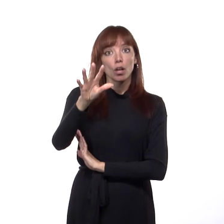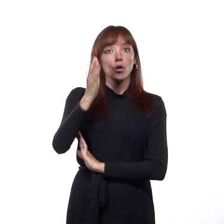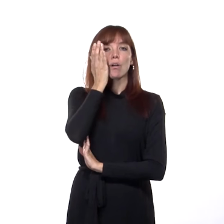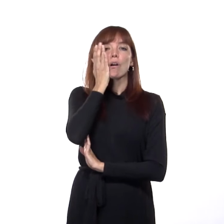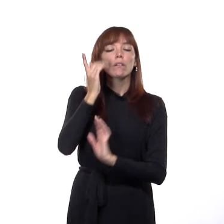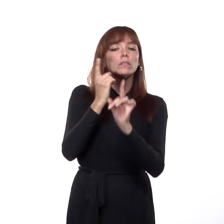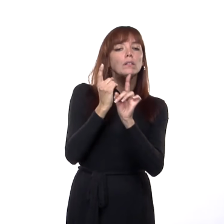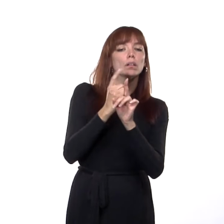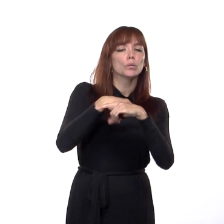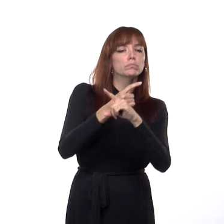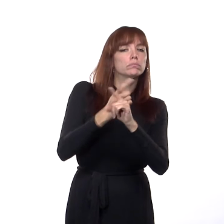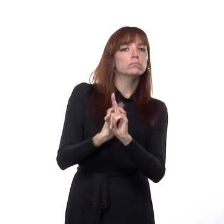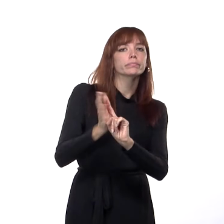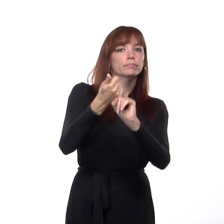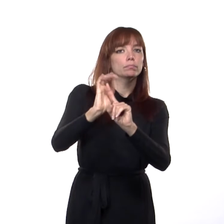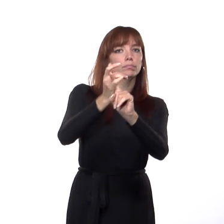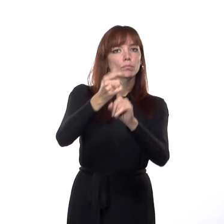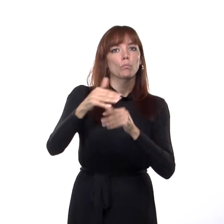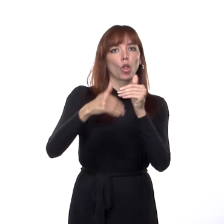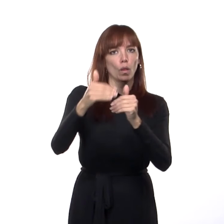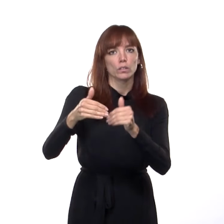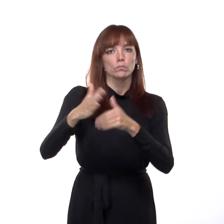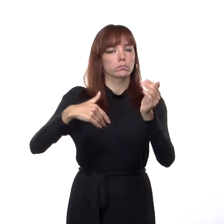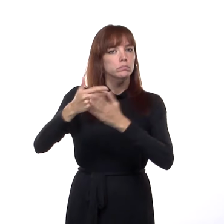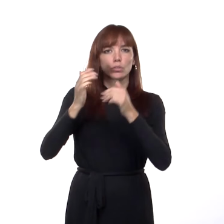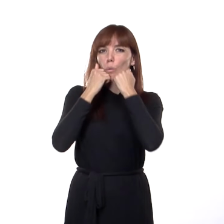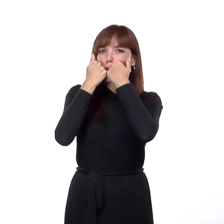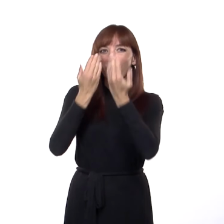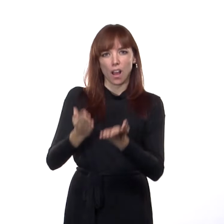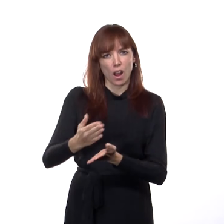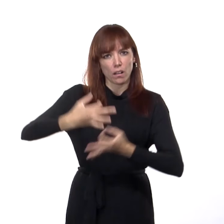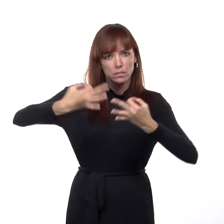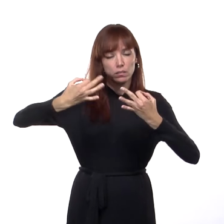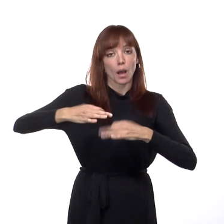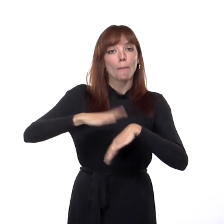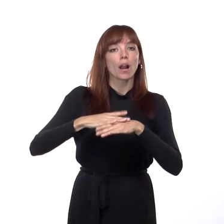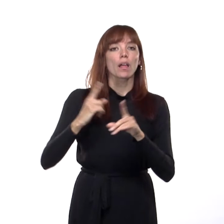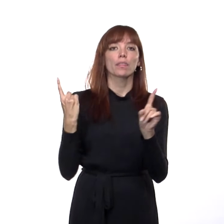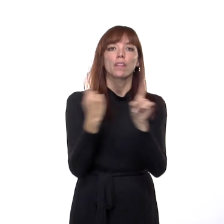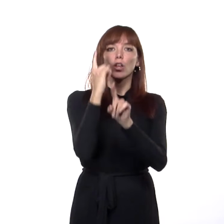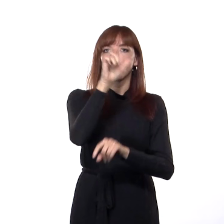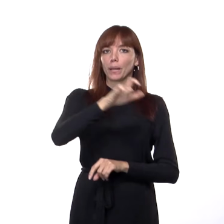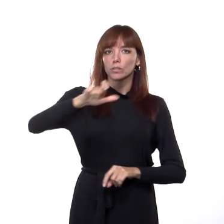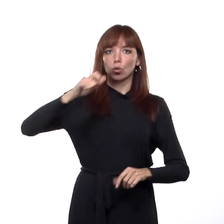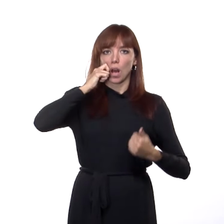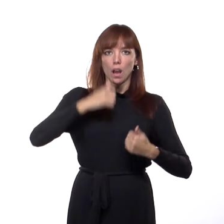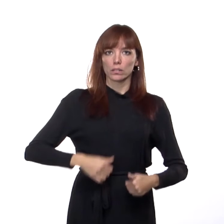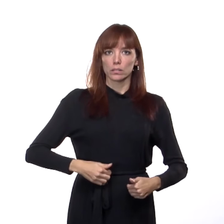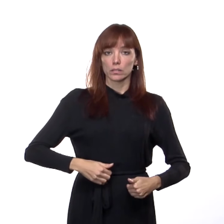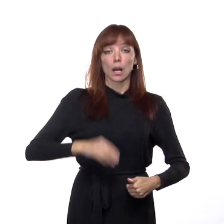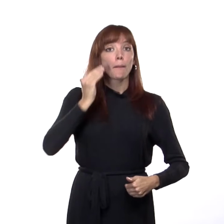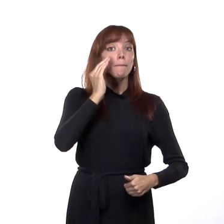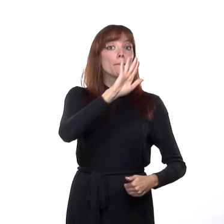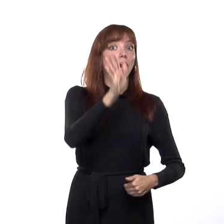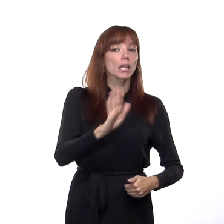de hacerse con procesos productivos y manejarlos a su antojo para generar daños a humanos no se parece como se está dando